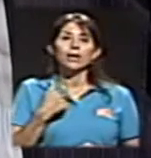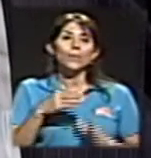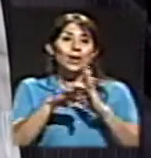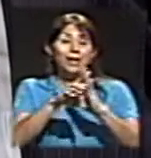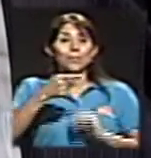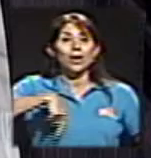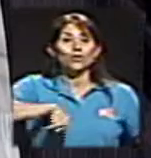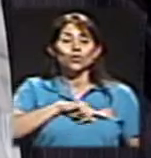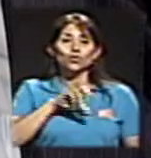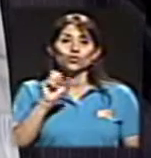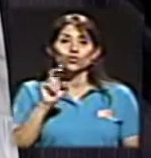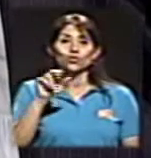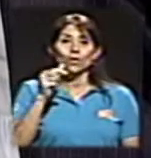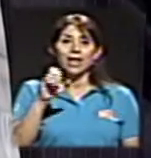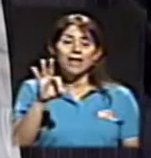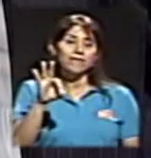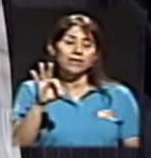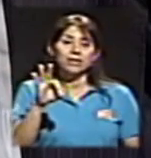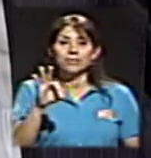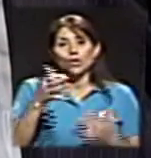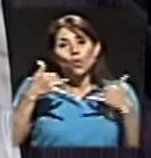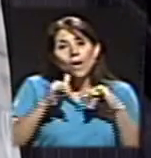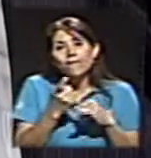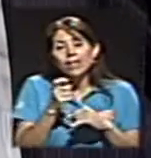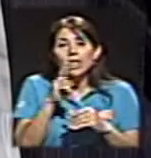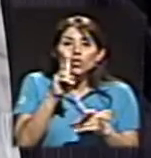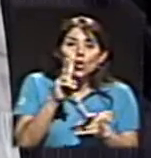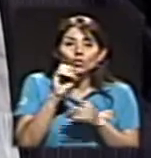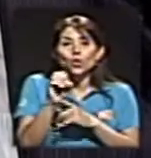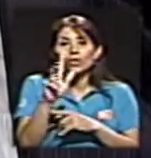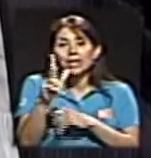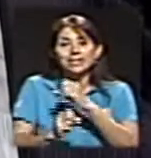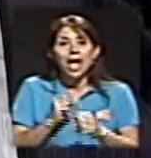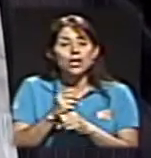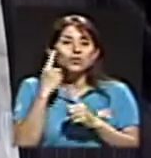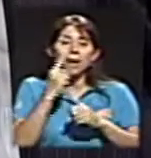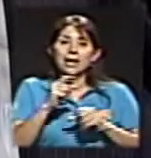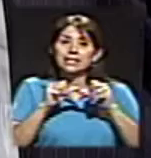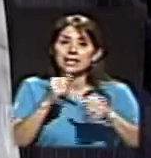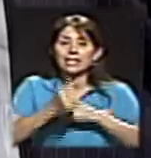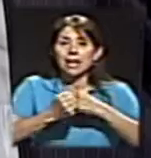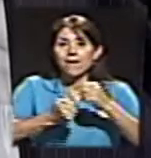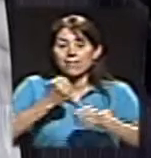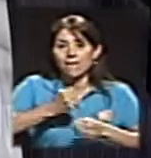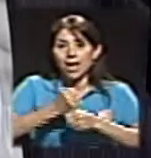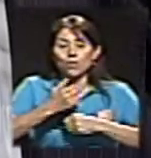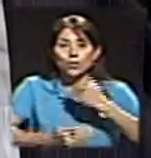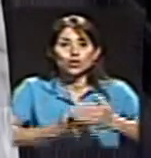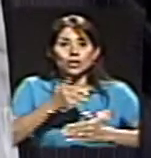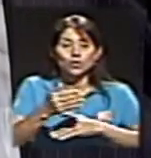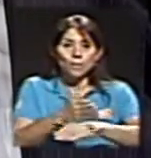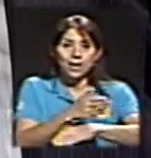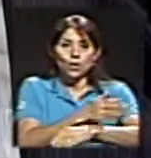en SUGEF nos va a llevar todavía 2 o 3 años seguir trabajando en ese proceso de mejora regulatoria, de